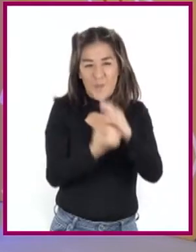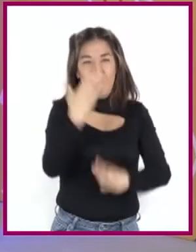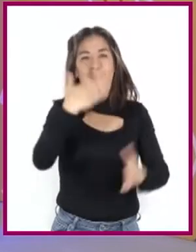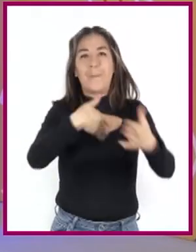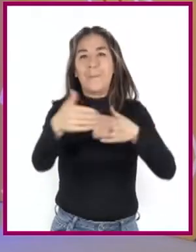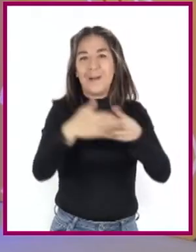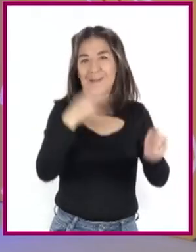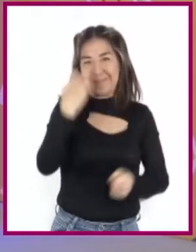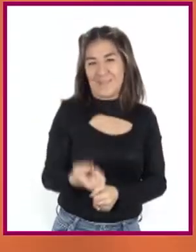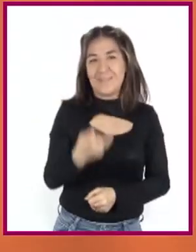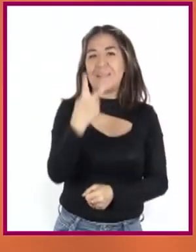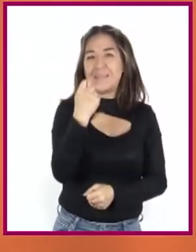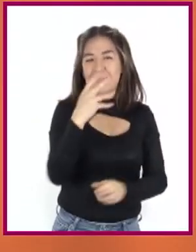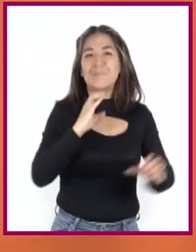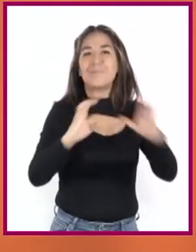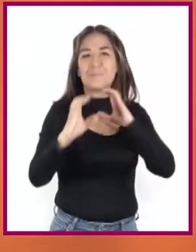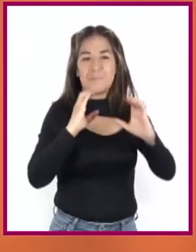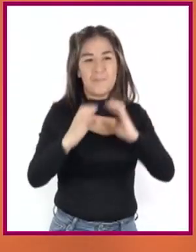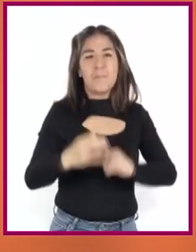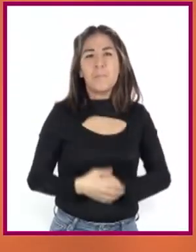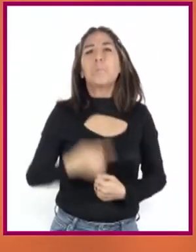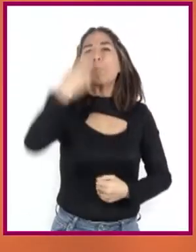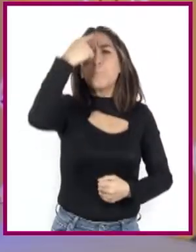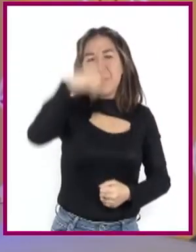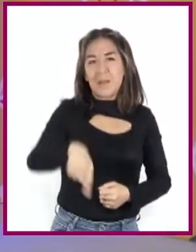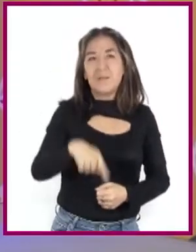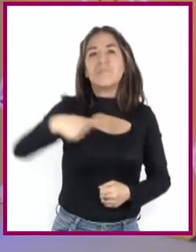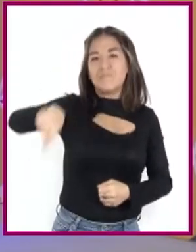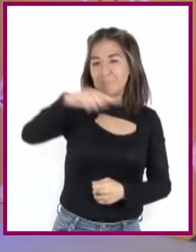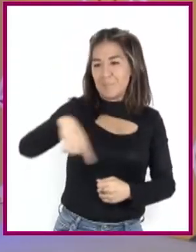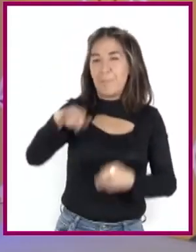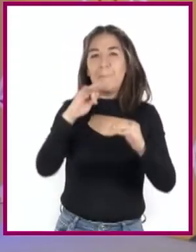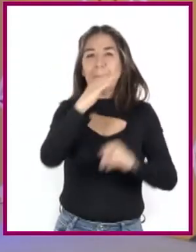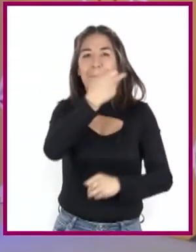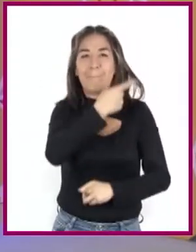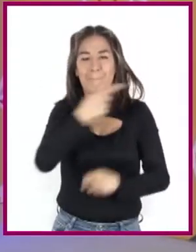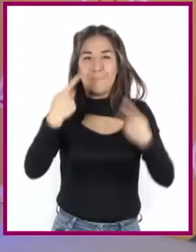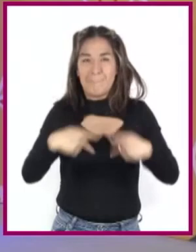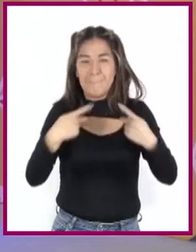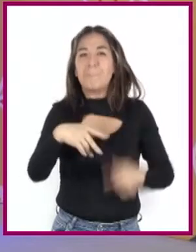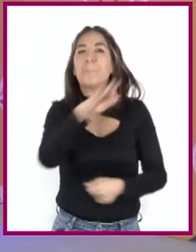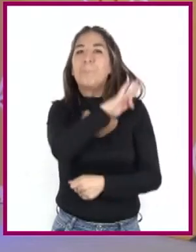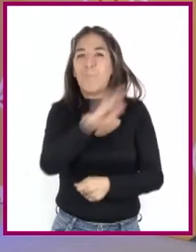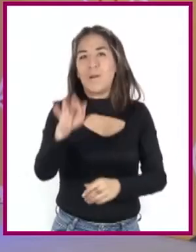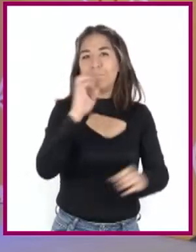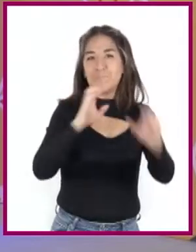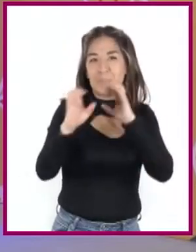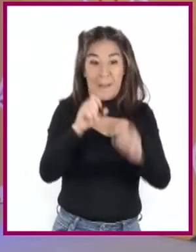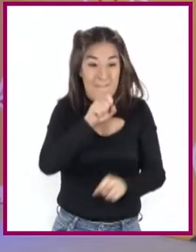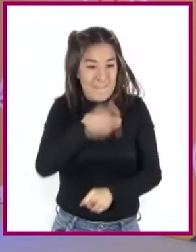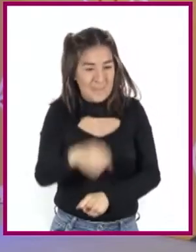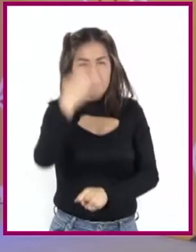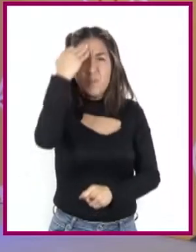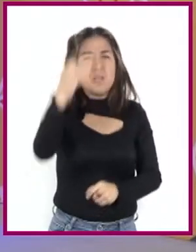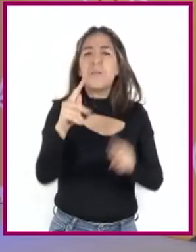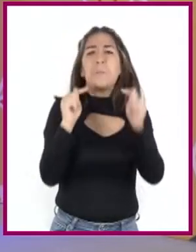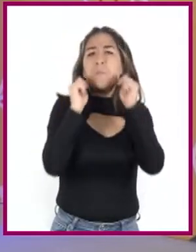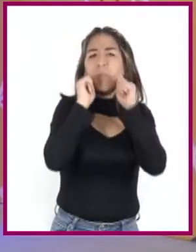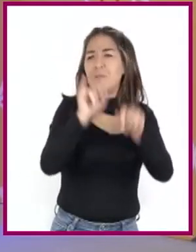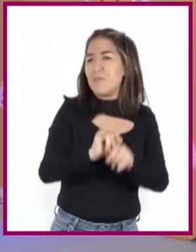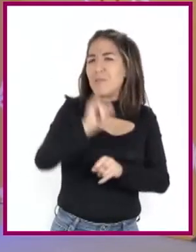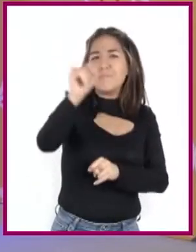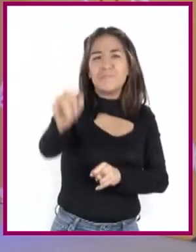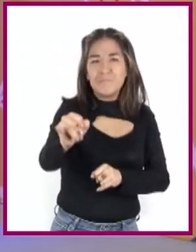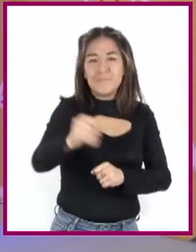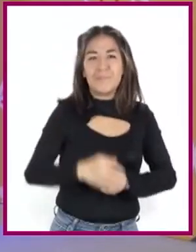las telecomunicaciones, permitiendo a las personas comunicarse al momento sin importar la distancia,